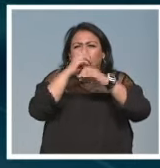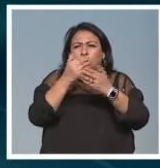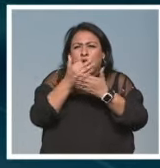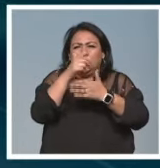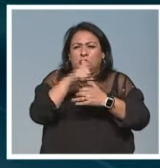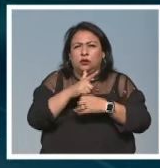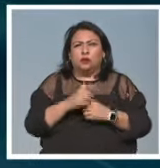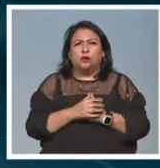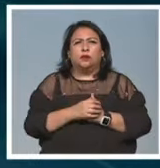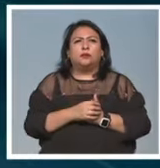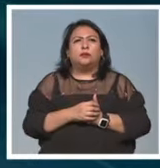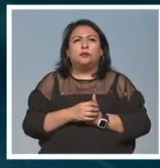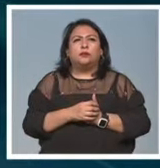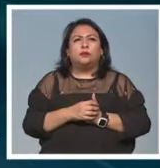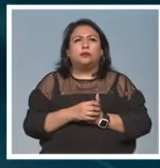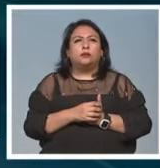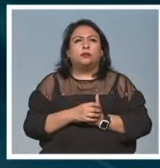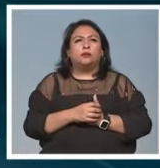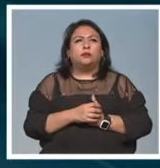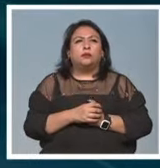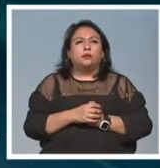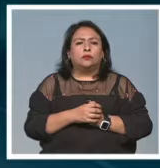nacional.